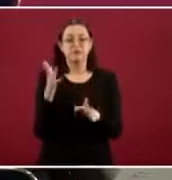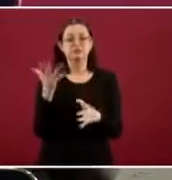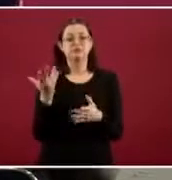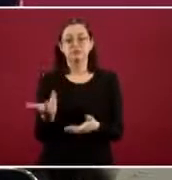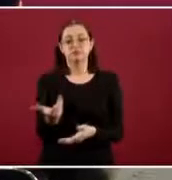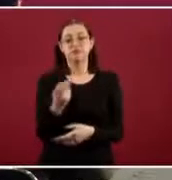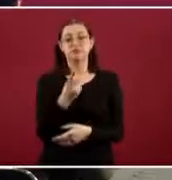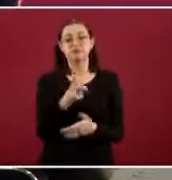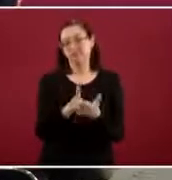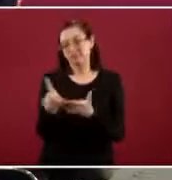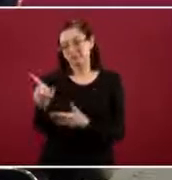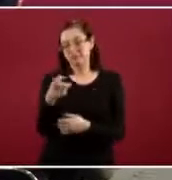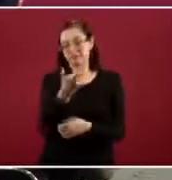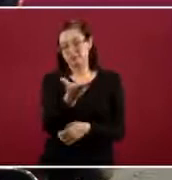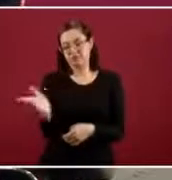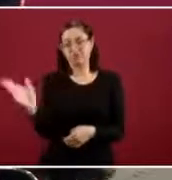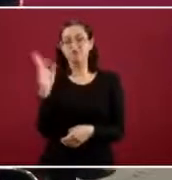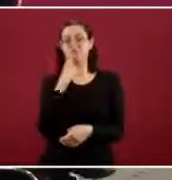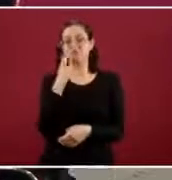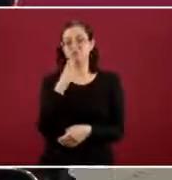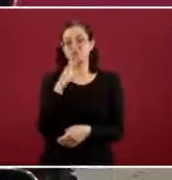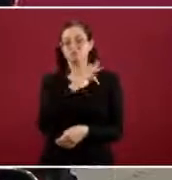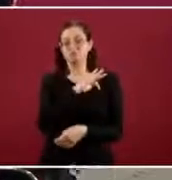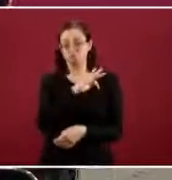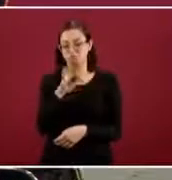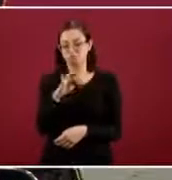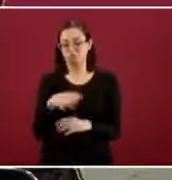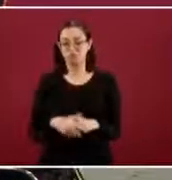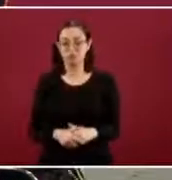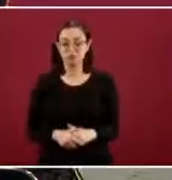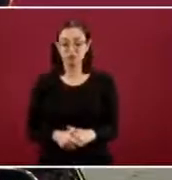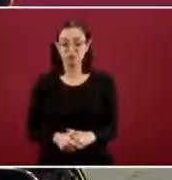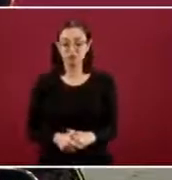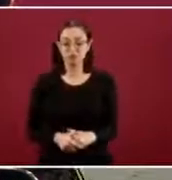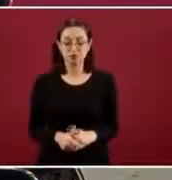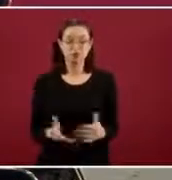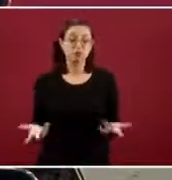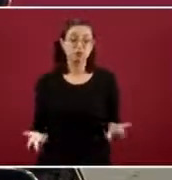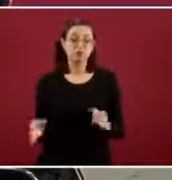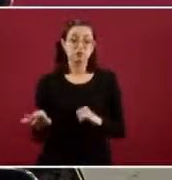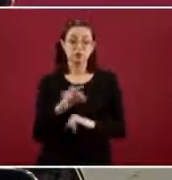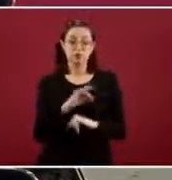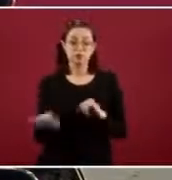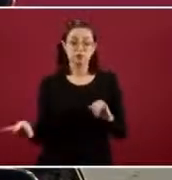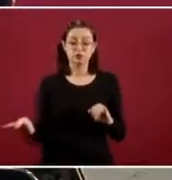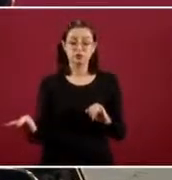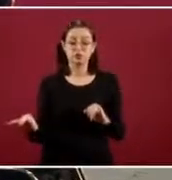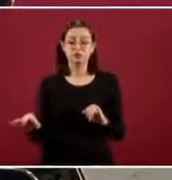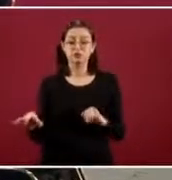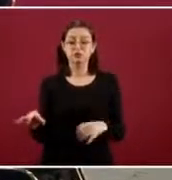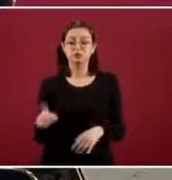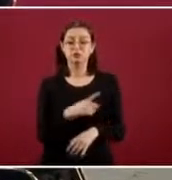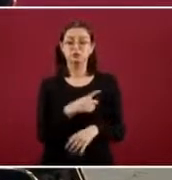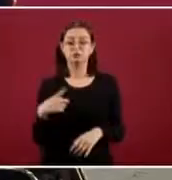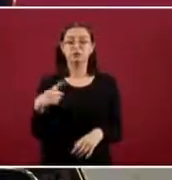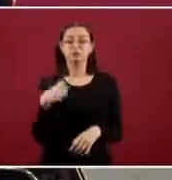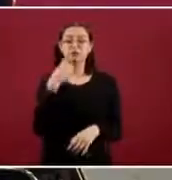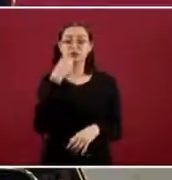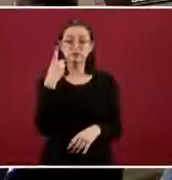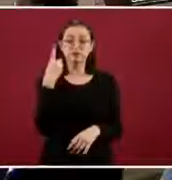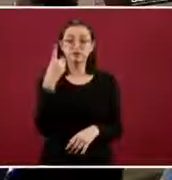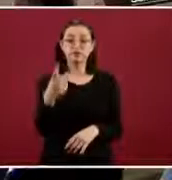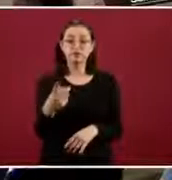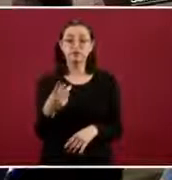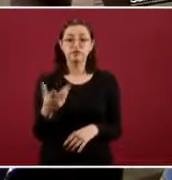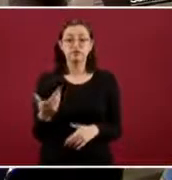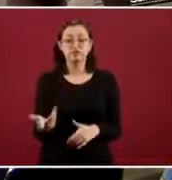que también es un derecho de la ciudadanía y ahí está concentrado. Y bueno, finalmente, decir que